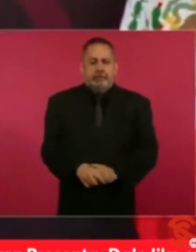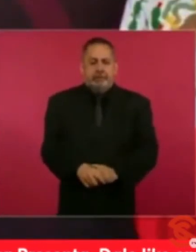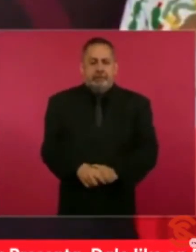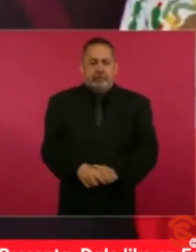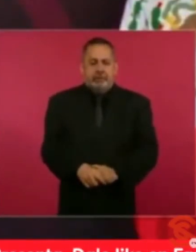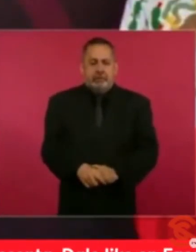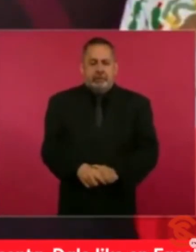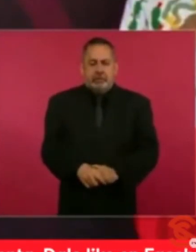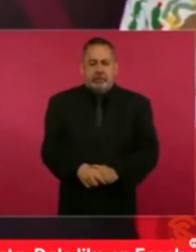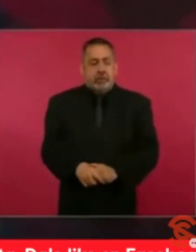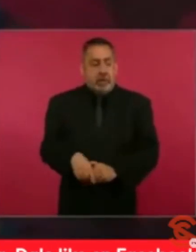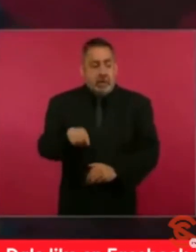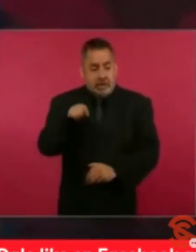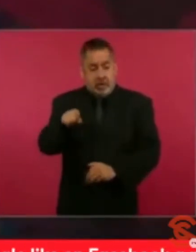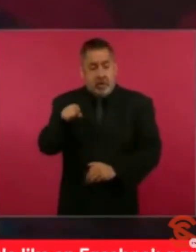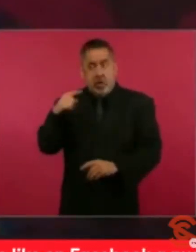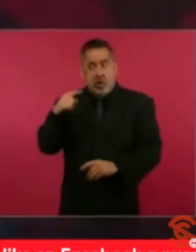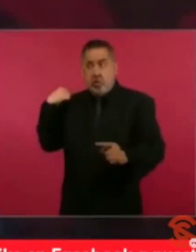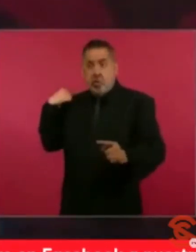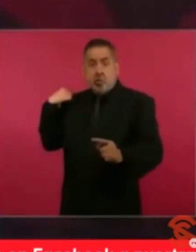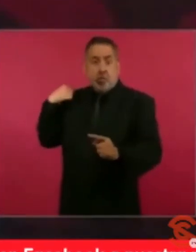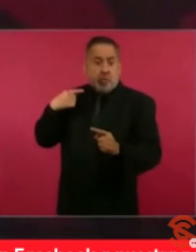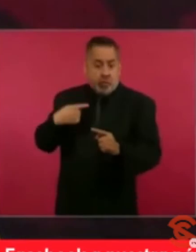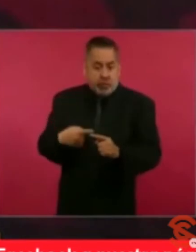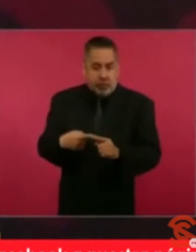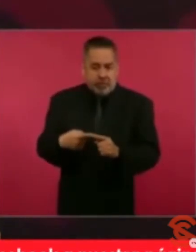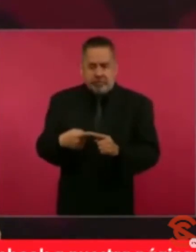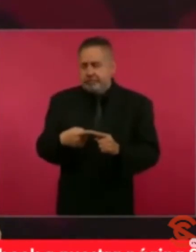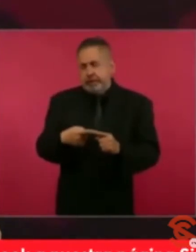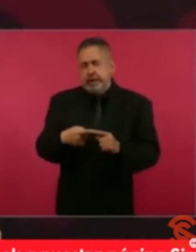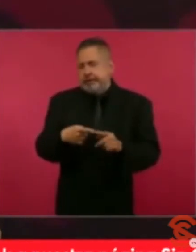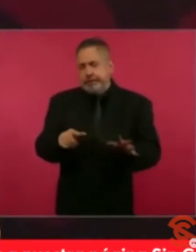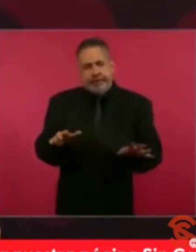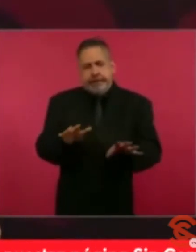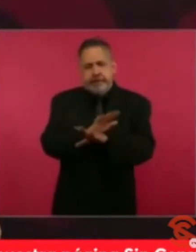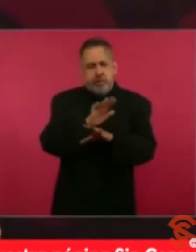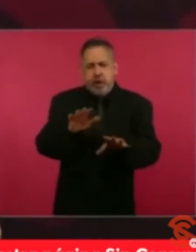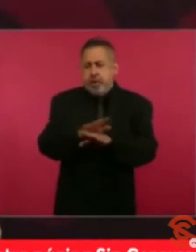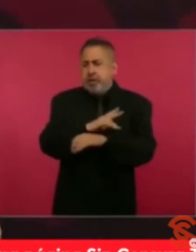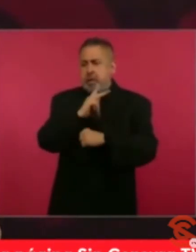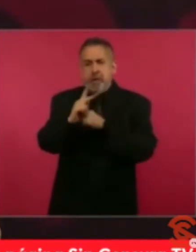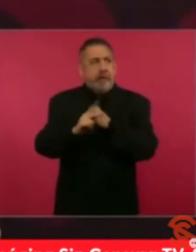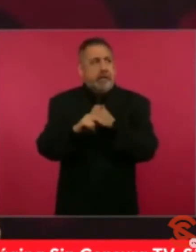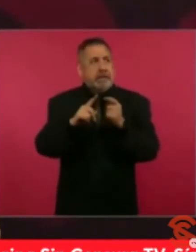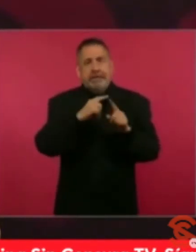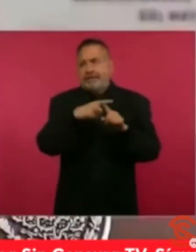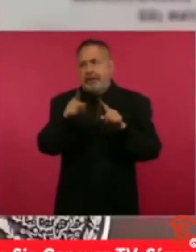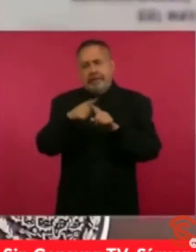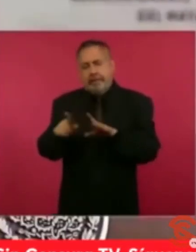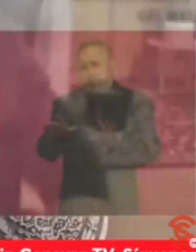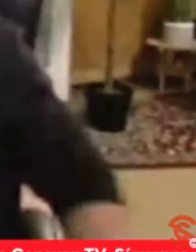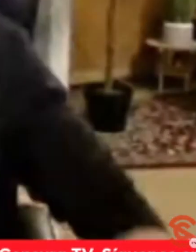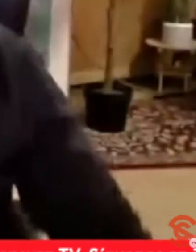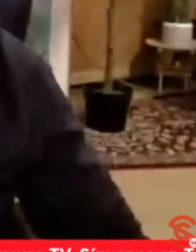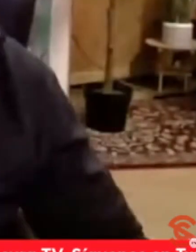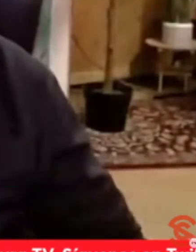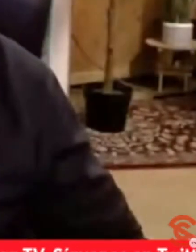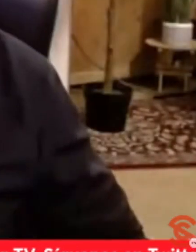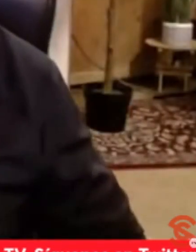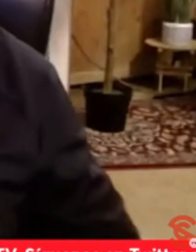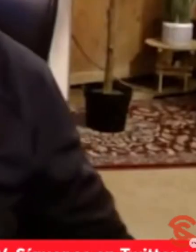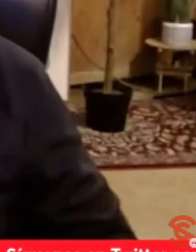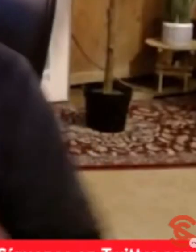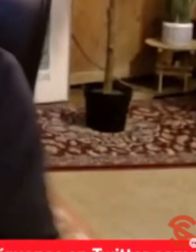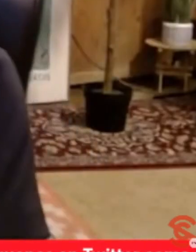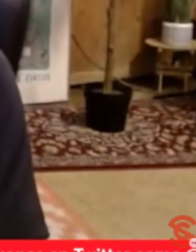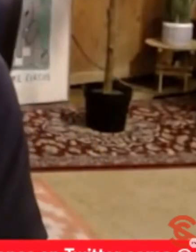De ese entonces a la fecha han cambiado mucho las cosas en el país. Y pero, a todos modos, querido presidente,